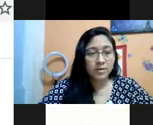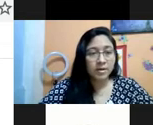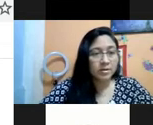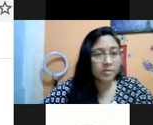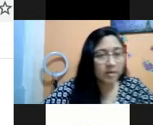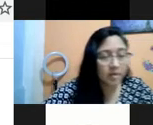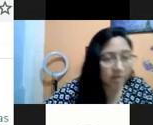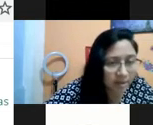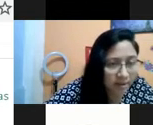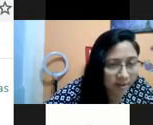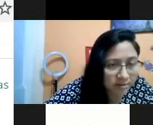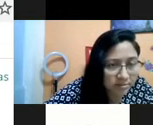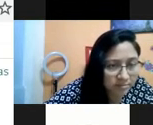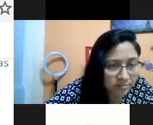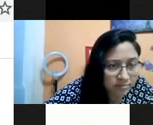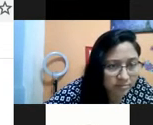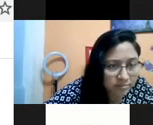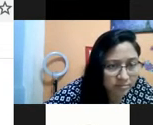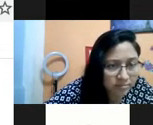Vamos a ir ahora al del,